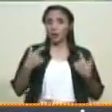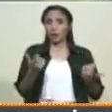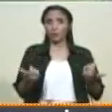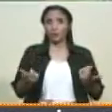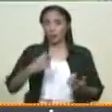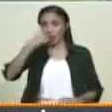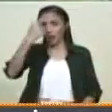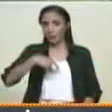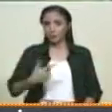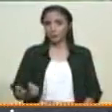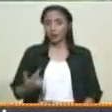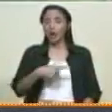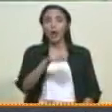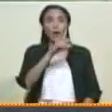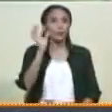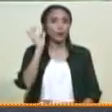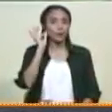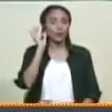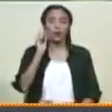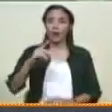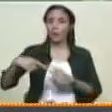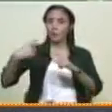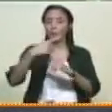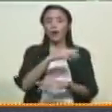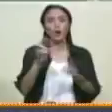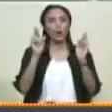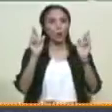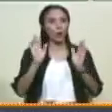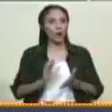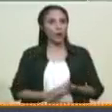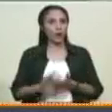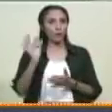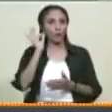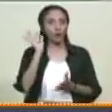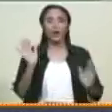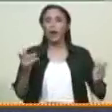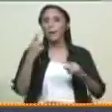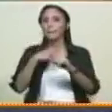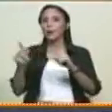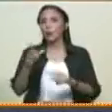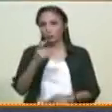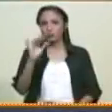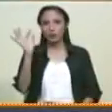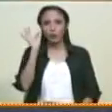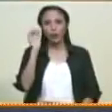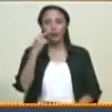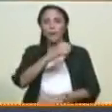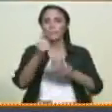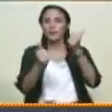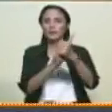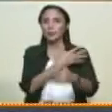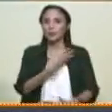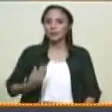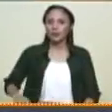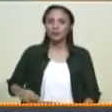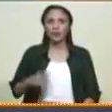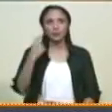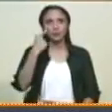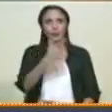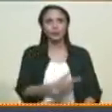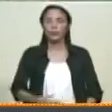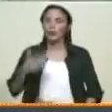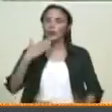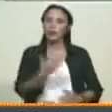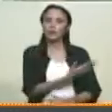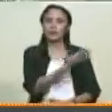aquí está una mujer, y ojalá hubiese podido estar otra mujer, pero tenemos a Tania, pues, aquí en la vicepresidencia. Muchísimas gracias,